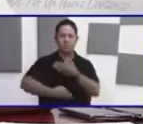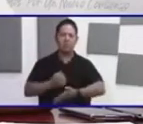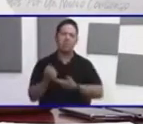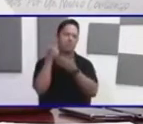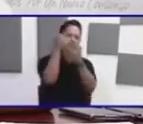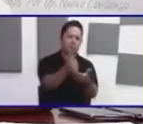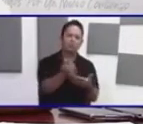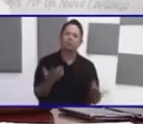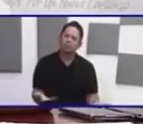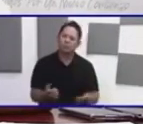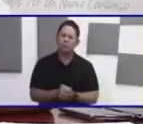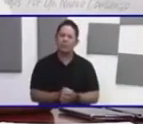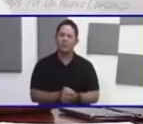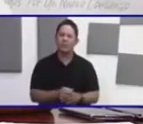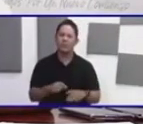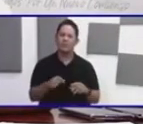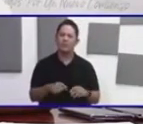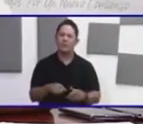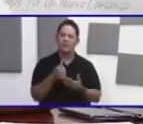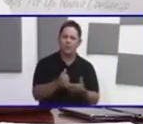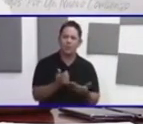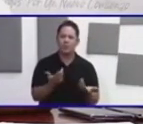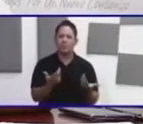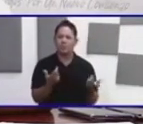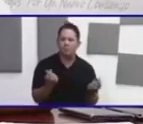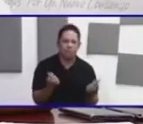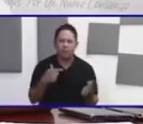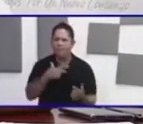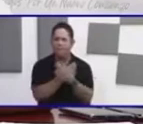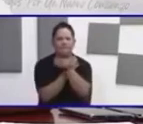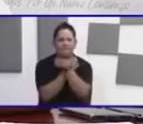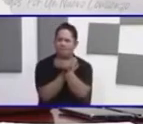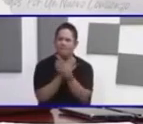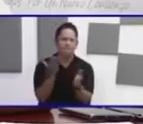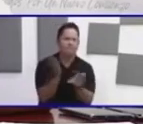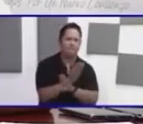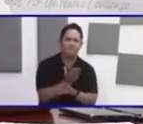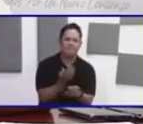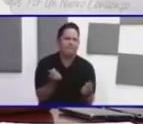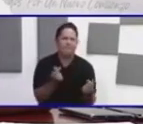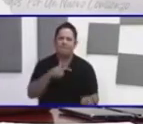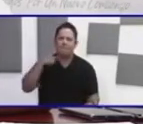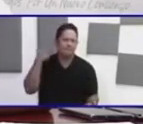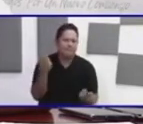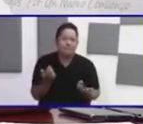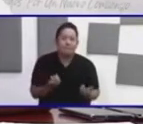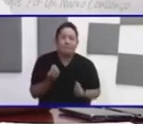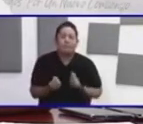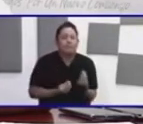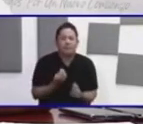mitigar toda la, digamos, la carencia que pueden tener y todas las dificultades que están pasando en este